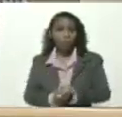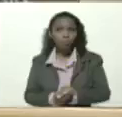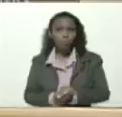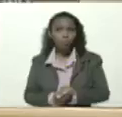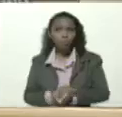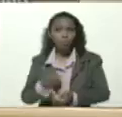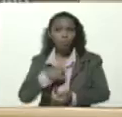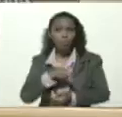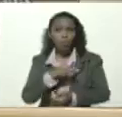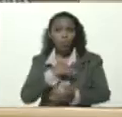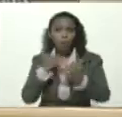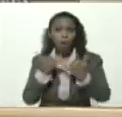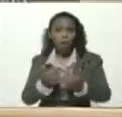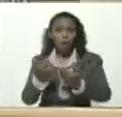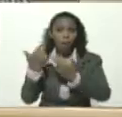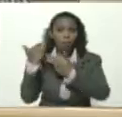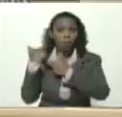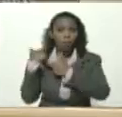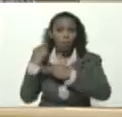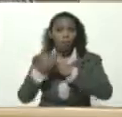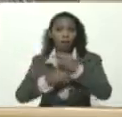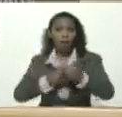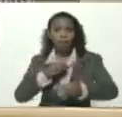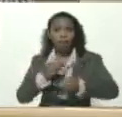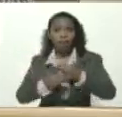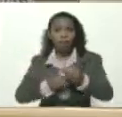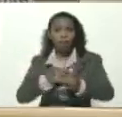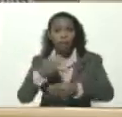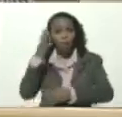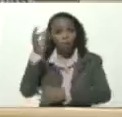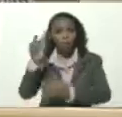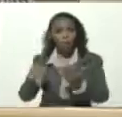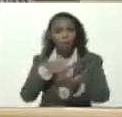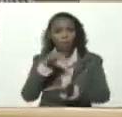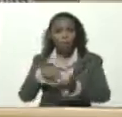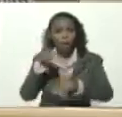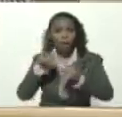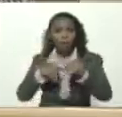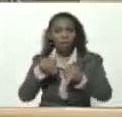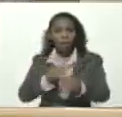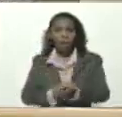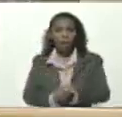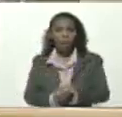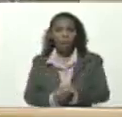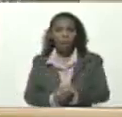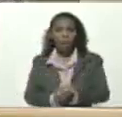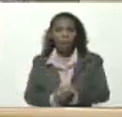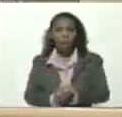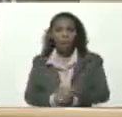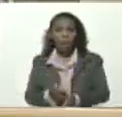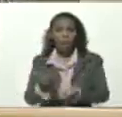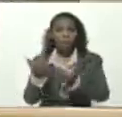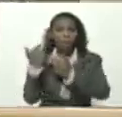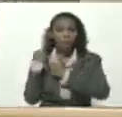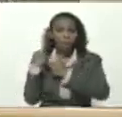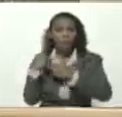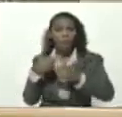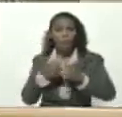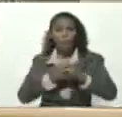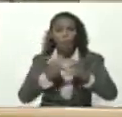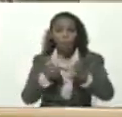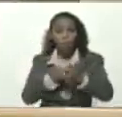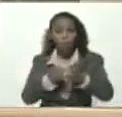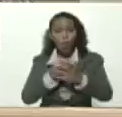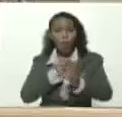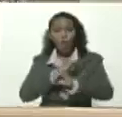nos toca a nosotros, al Consejo Nacional Electoral, y les corresponde a las organizaciones con